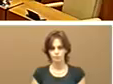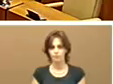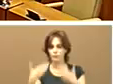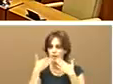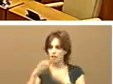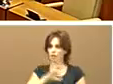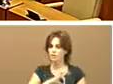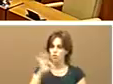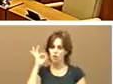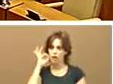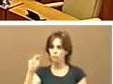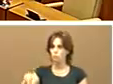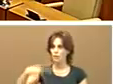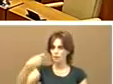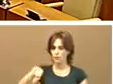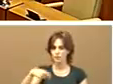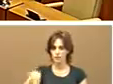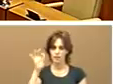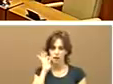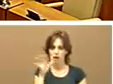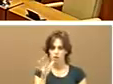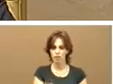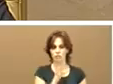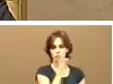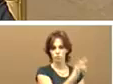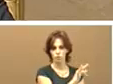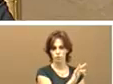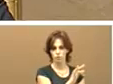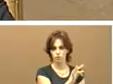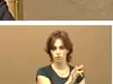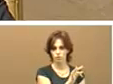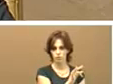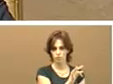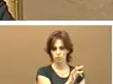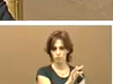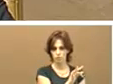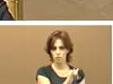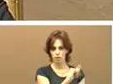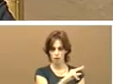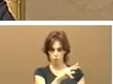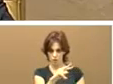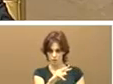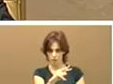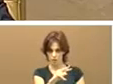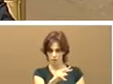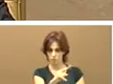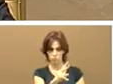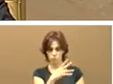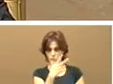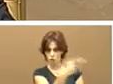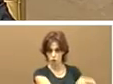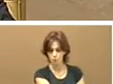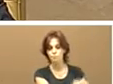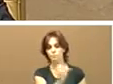señora vicepresidenta hace uso de la palabra el grupo parlamentario y que la unida no hace uso de la palabra